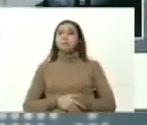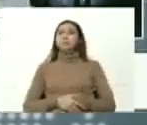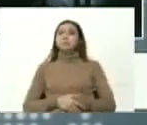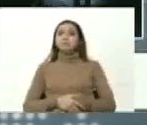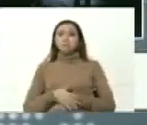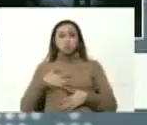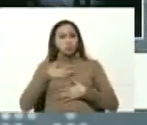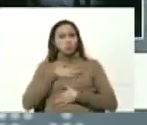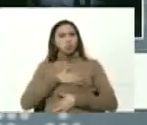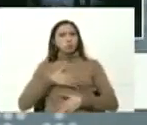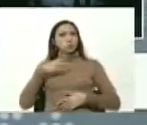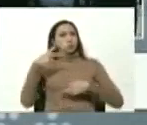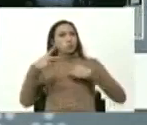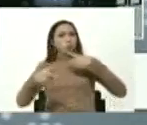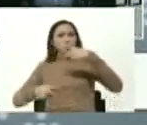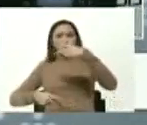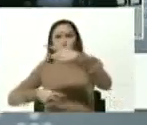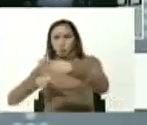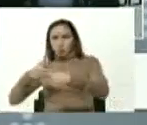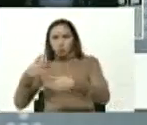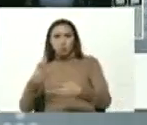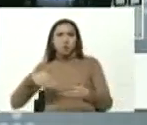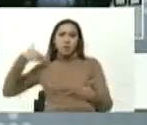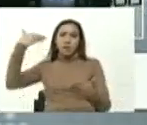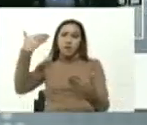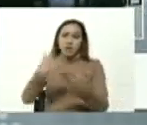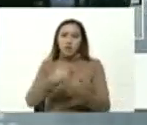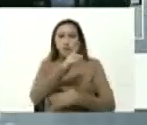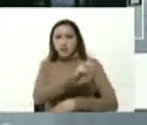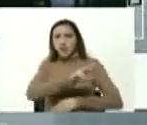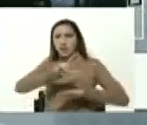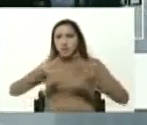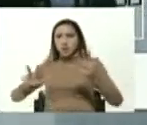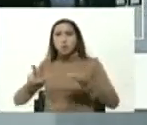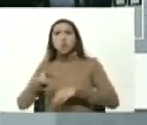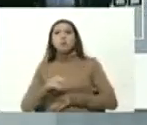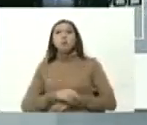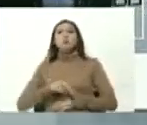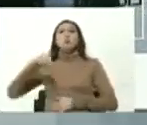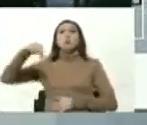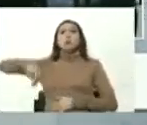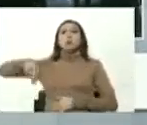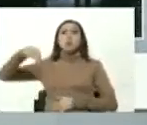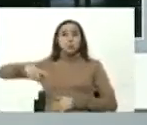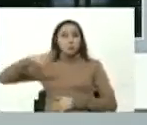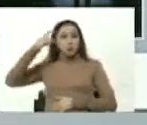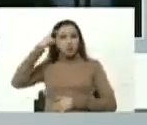armónicamente desarrollándose hasta el día 18 de noviembre,